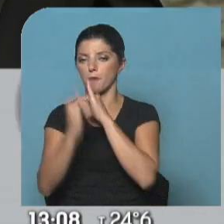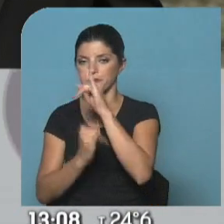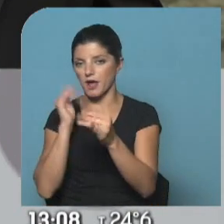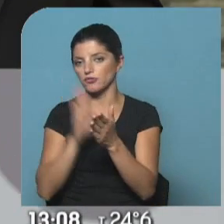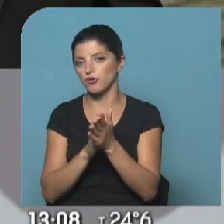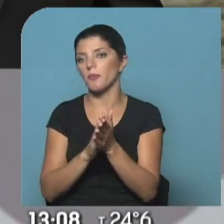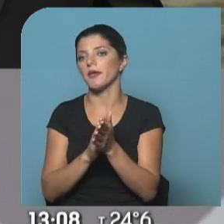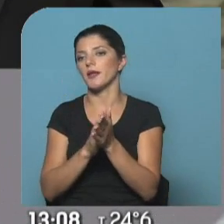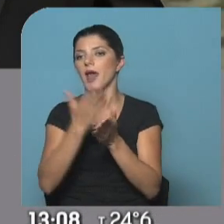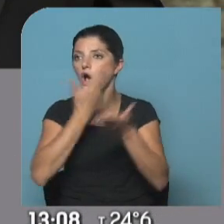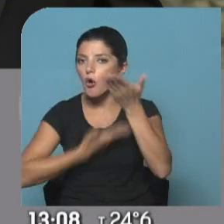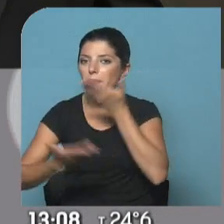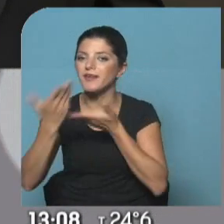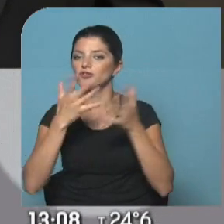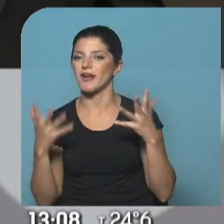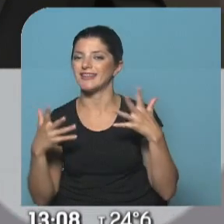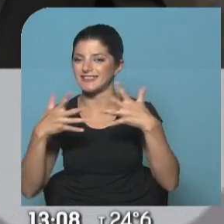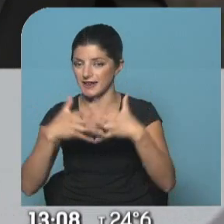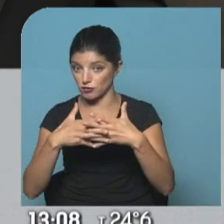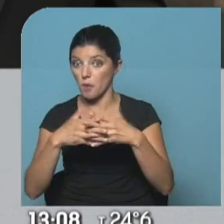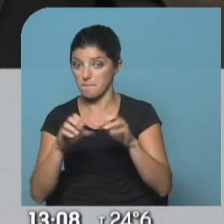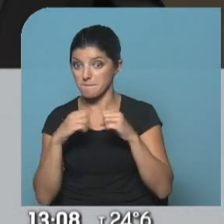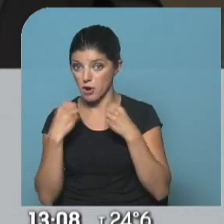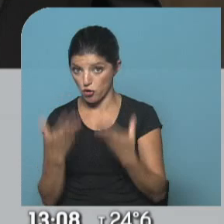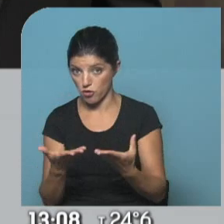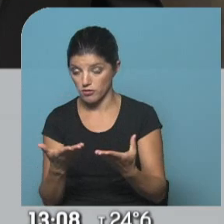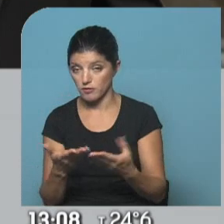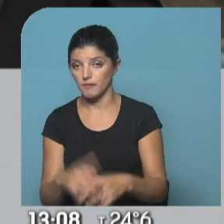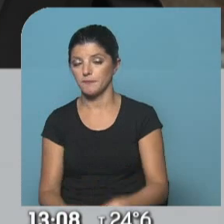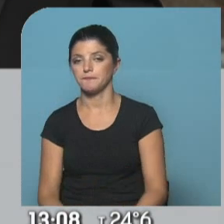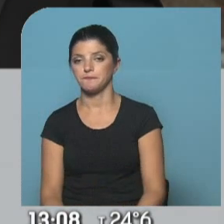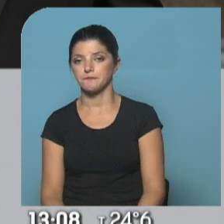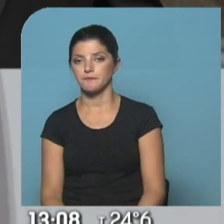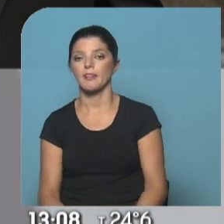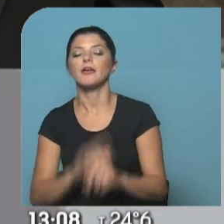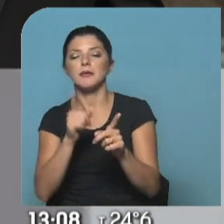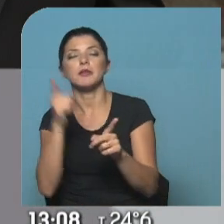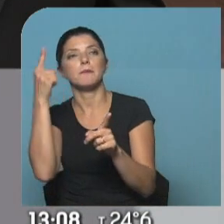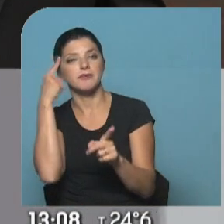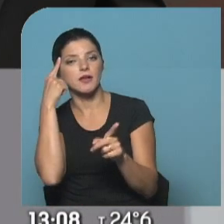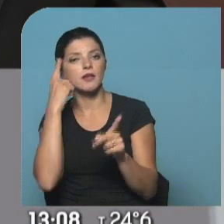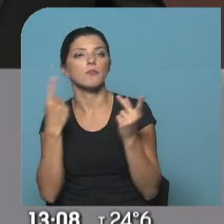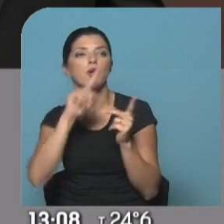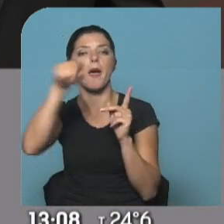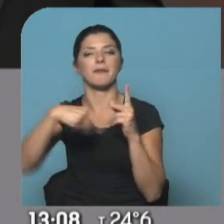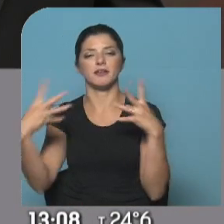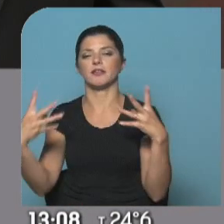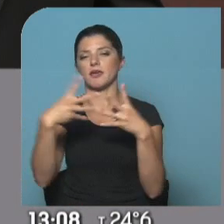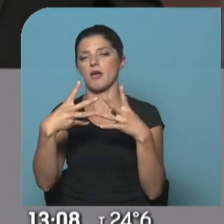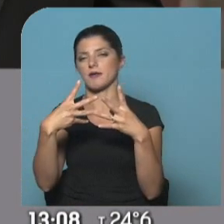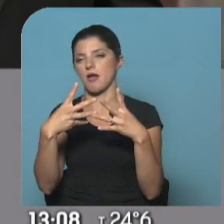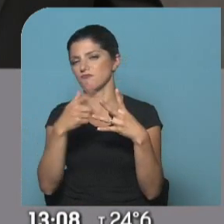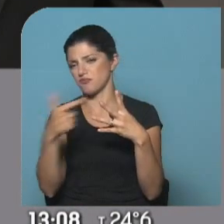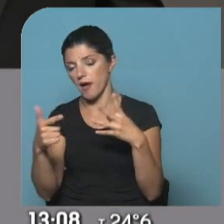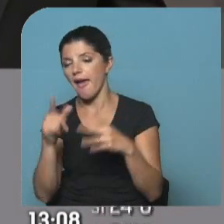respecto a la cooperación, la integración y prácticamente la desaparición de las hipótesis de conflicto mutuas. Hay todavía algunas situaciones